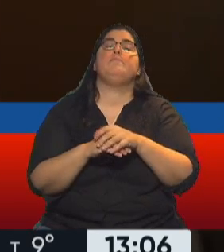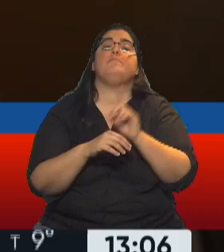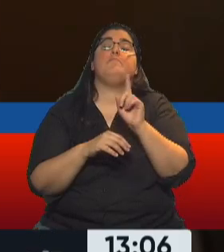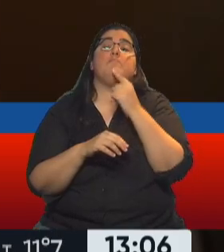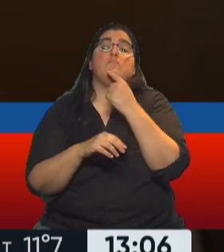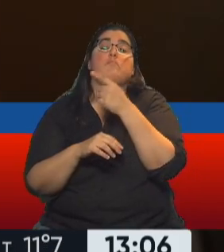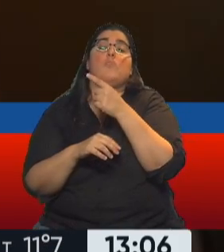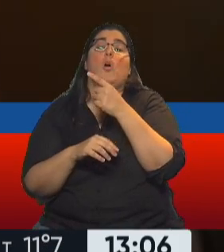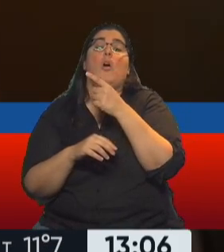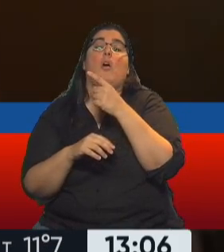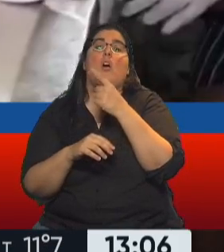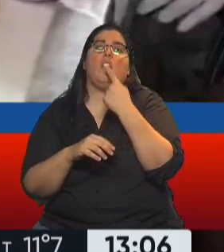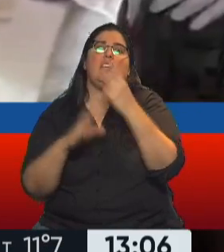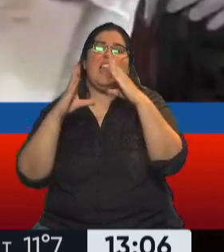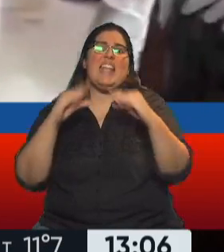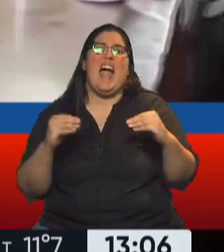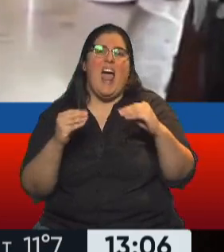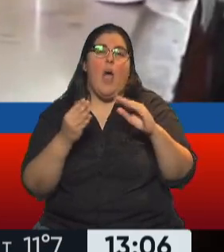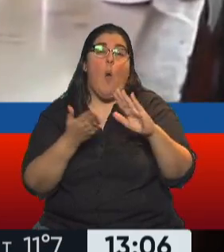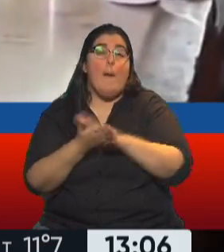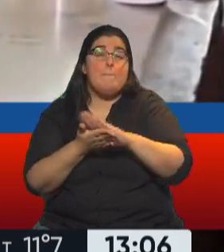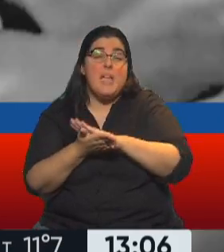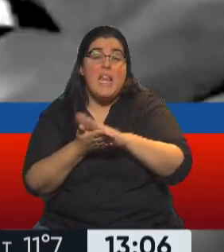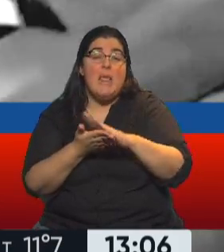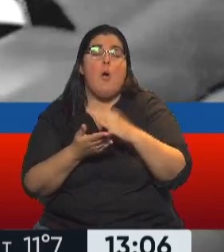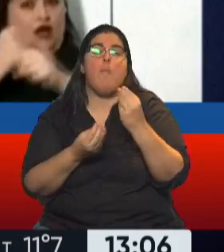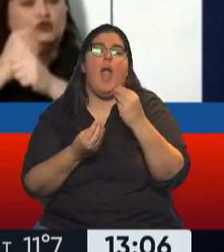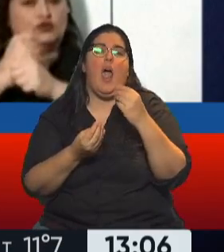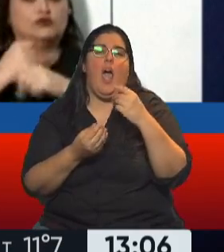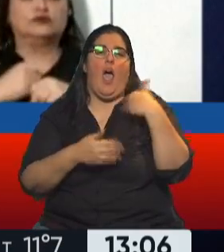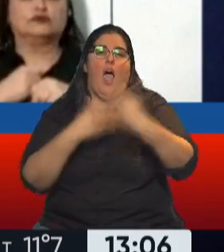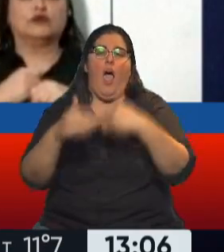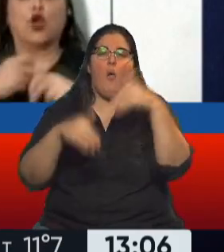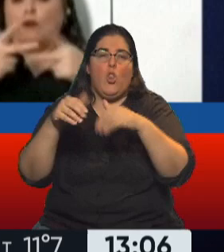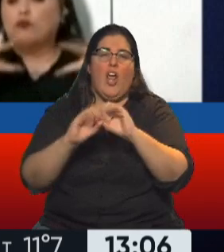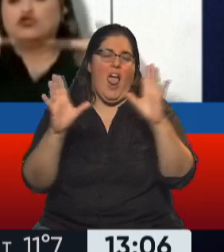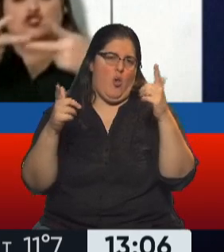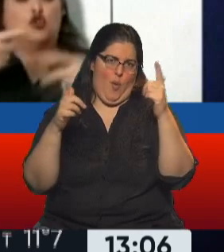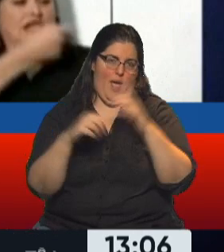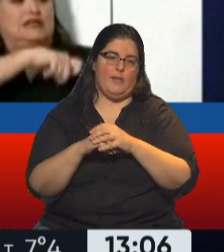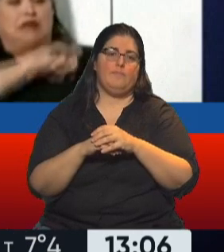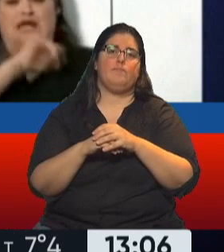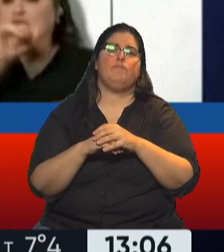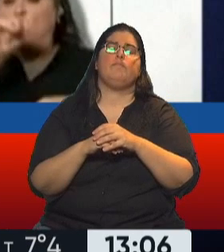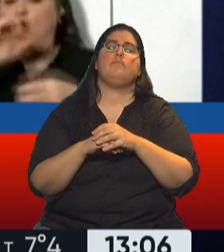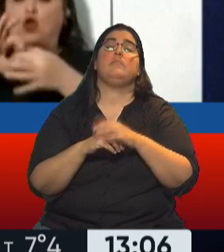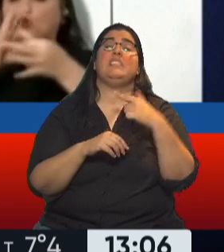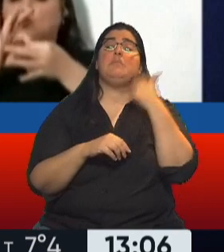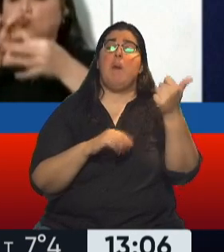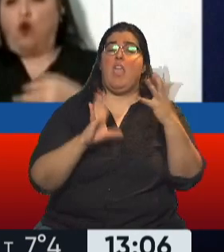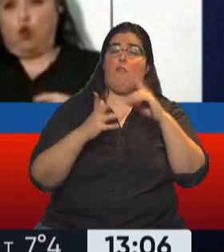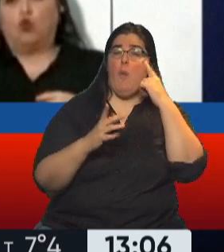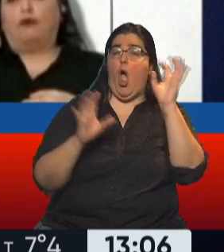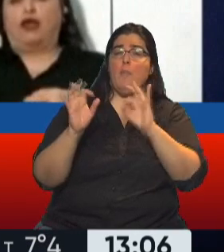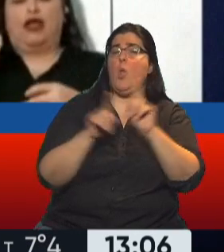no cumple los mínimos estándares para comicios transparentes. La posición de España es la posición de la Unión Europea, de una